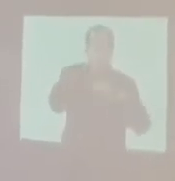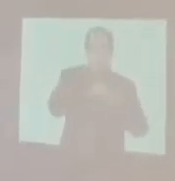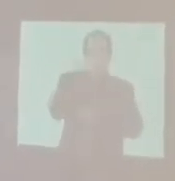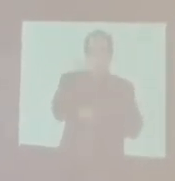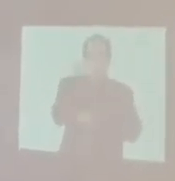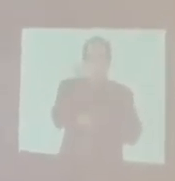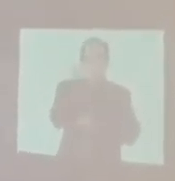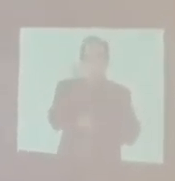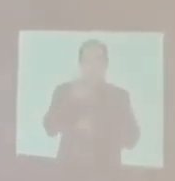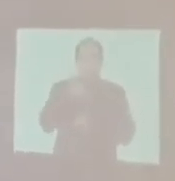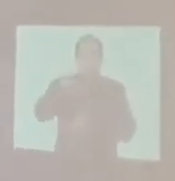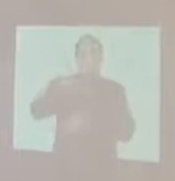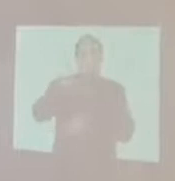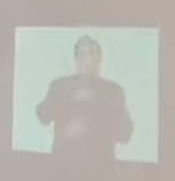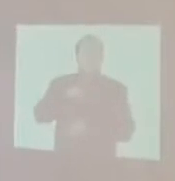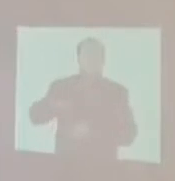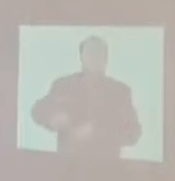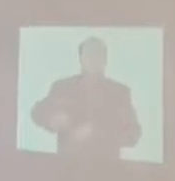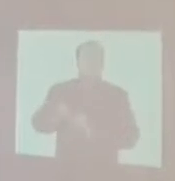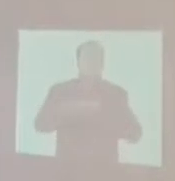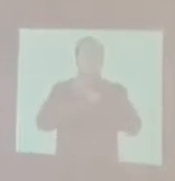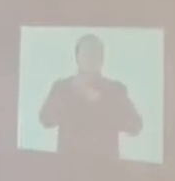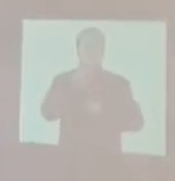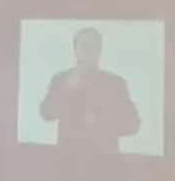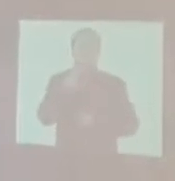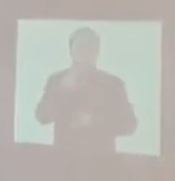hacer de Milpalta una alcaldía sustentable.